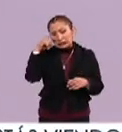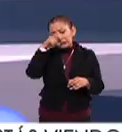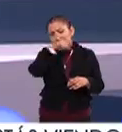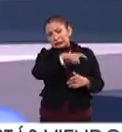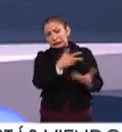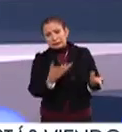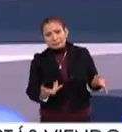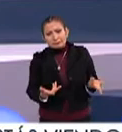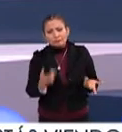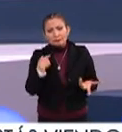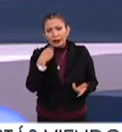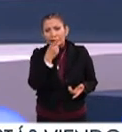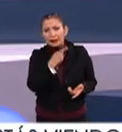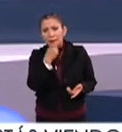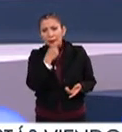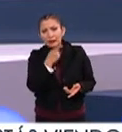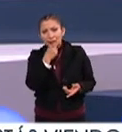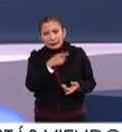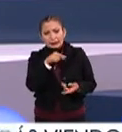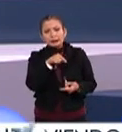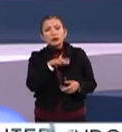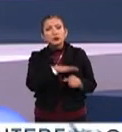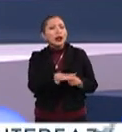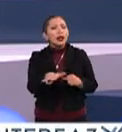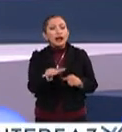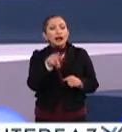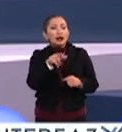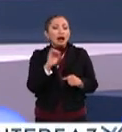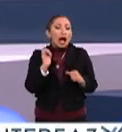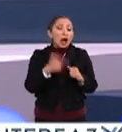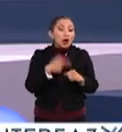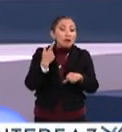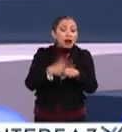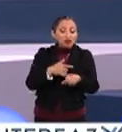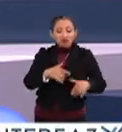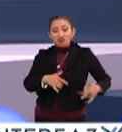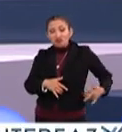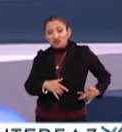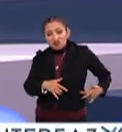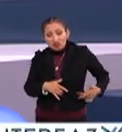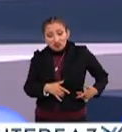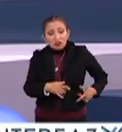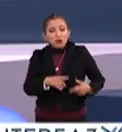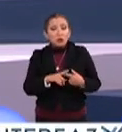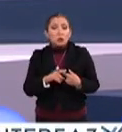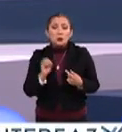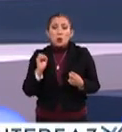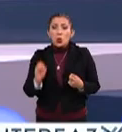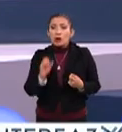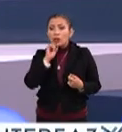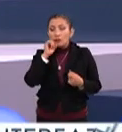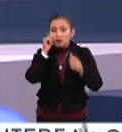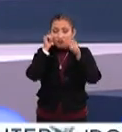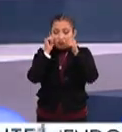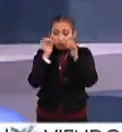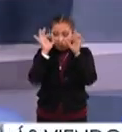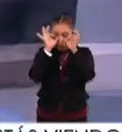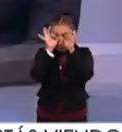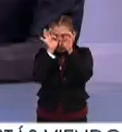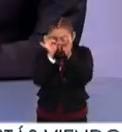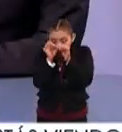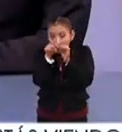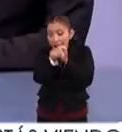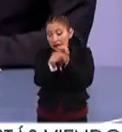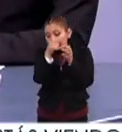complicaciones de la diabetes está alguna enfermedad renal, incluso ceguera, ¿no? Que